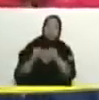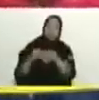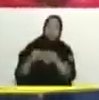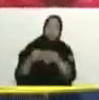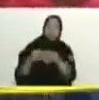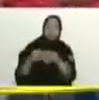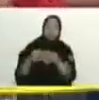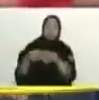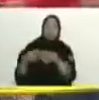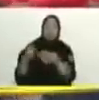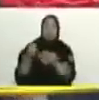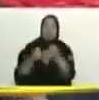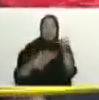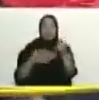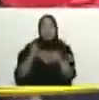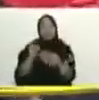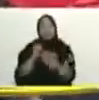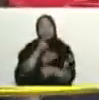Mientras tanto,